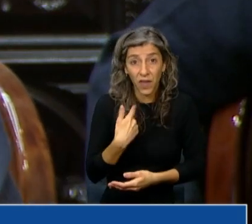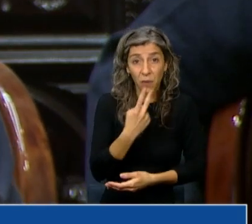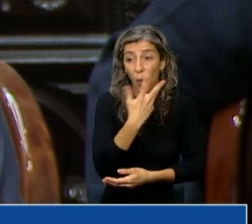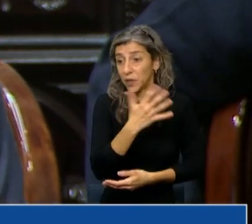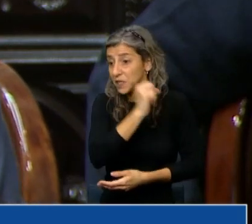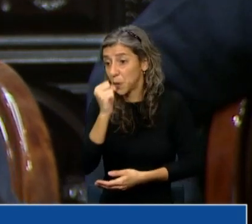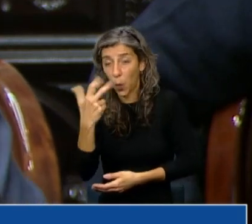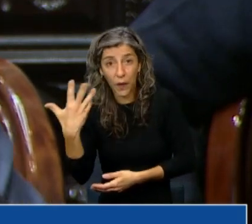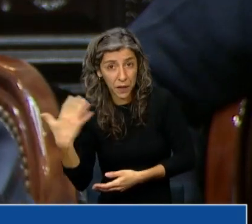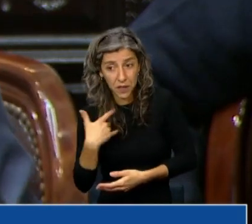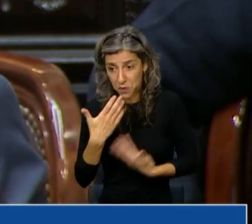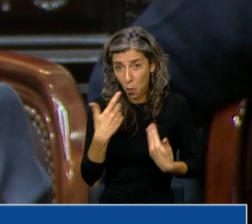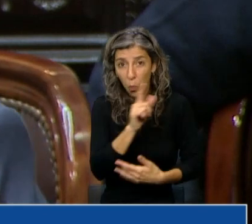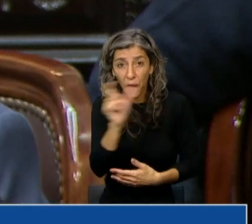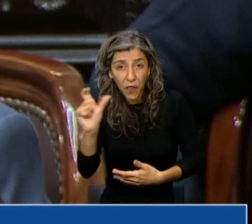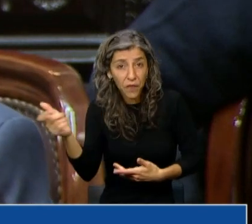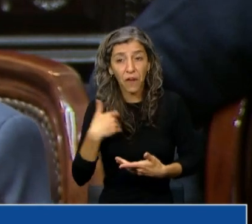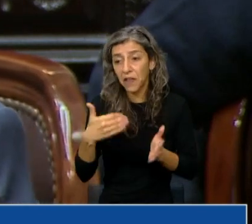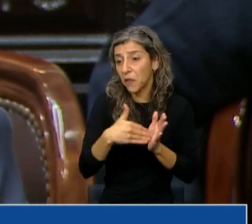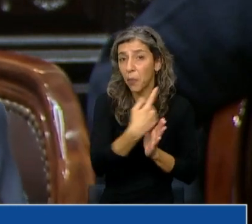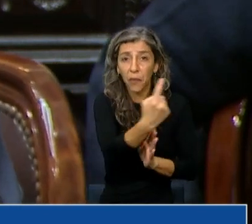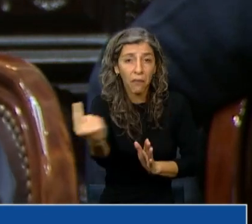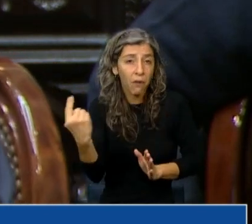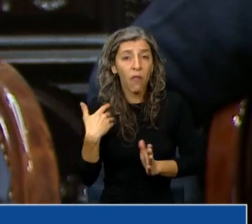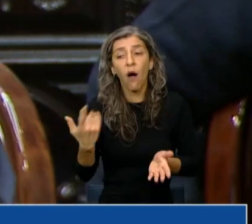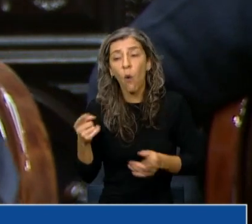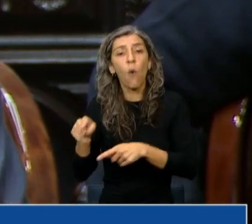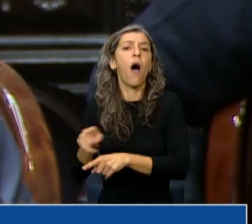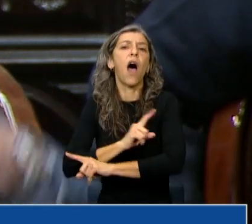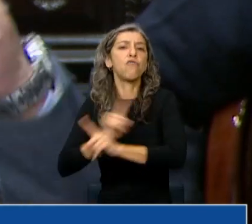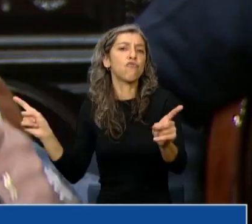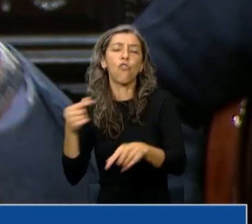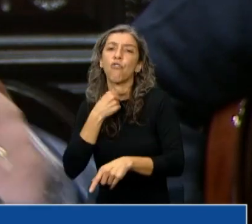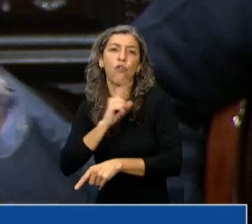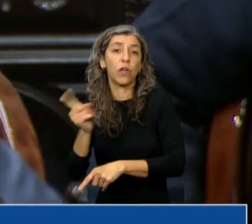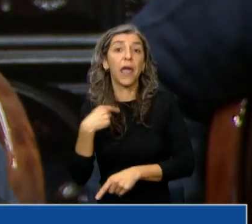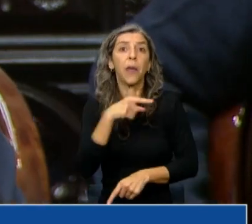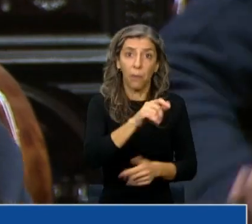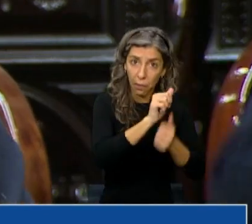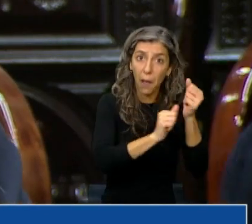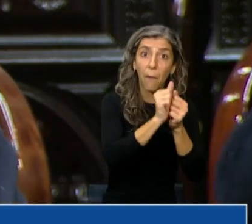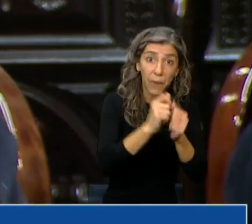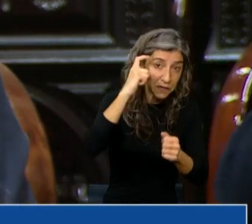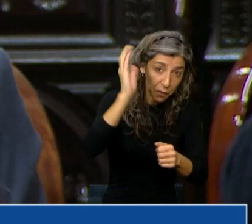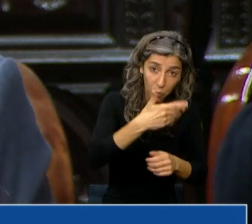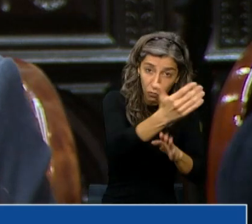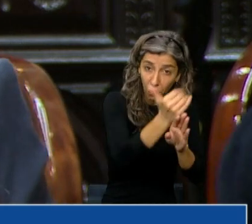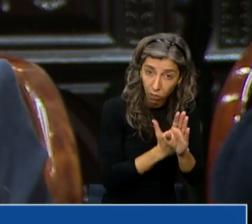las sociedades. O sea, a los trabajadores no, pero a las grandes empresas sí, le bajaron 10 puntos porcentuales.